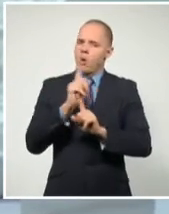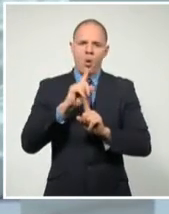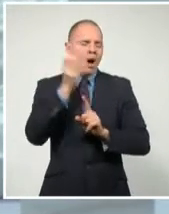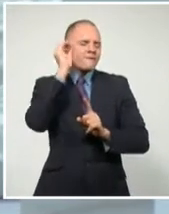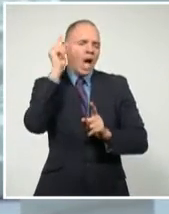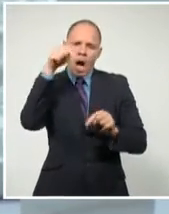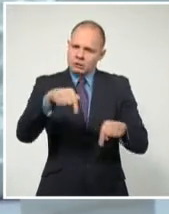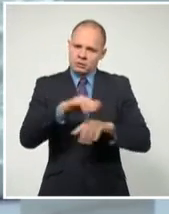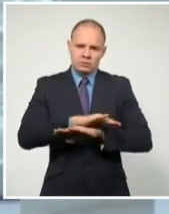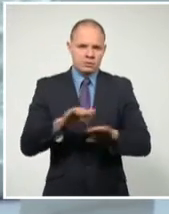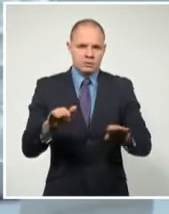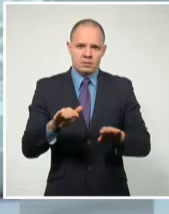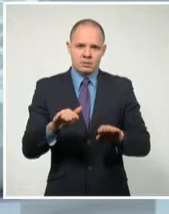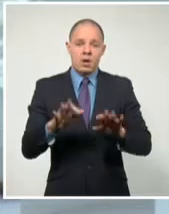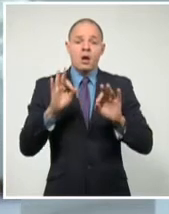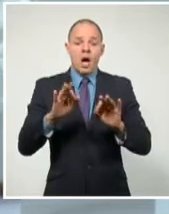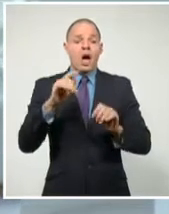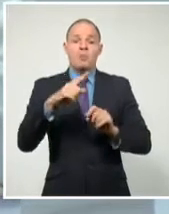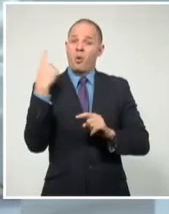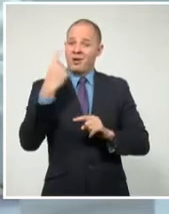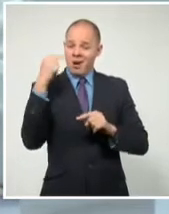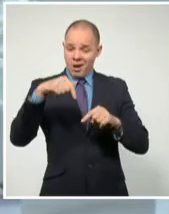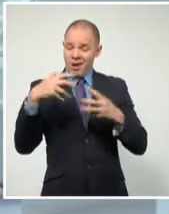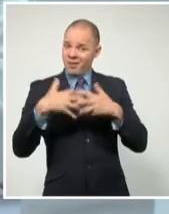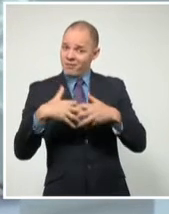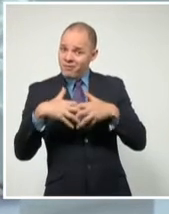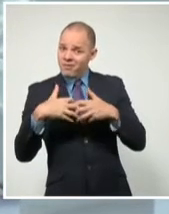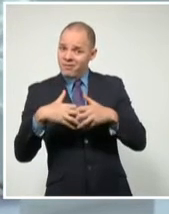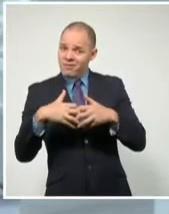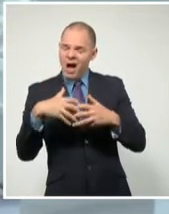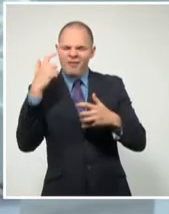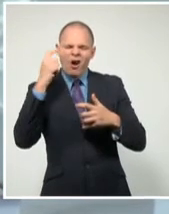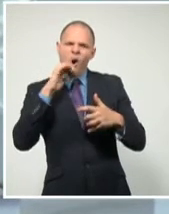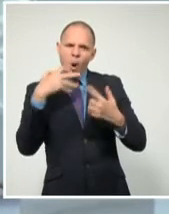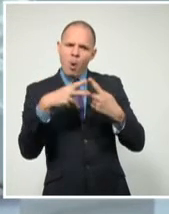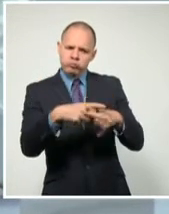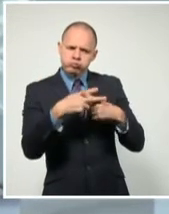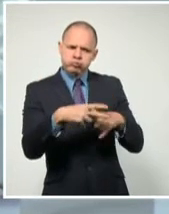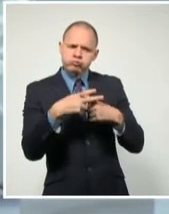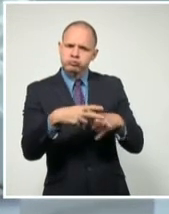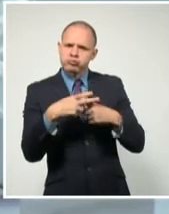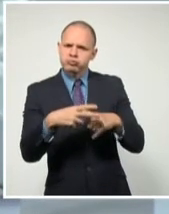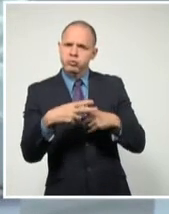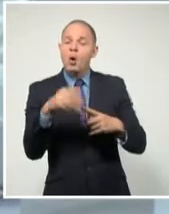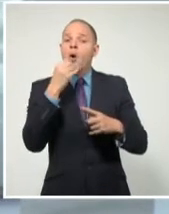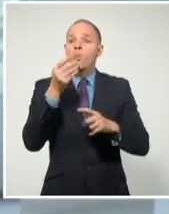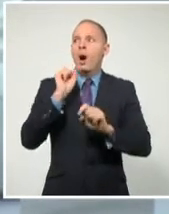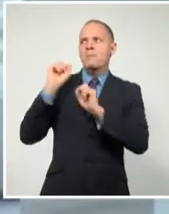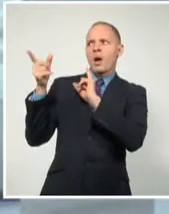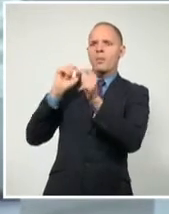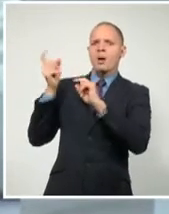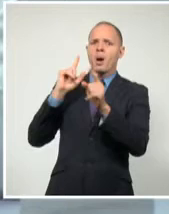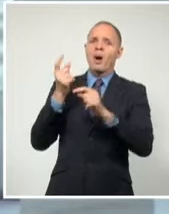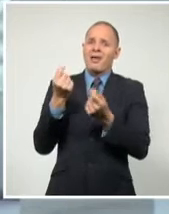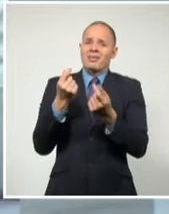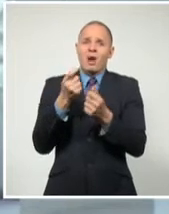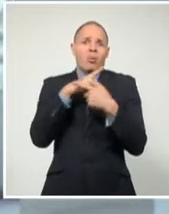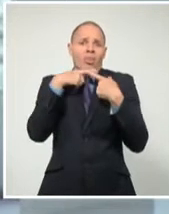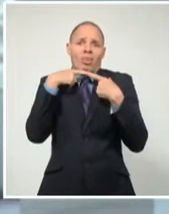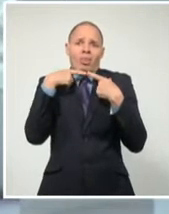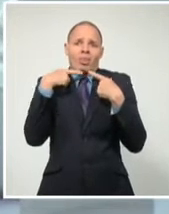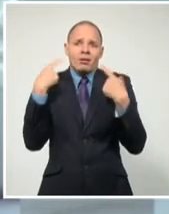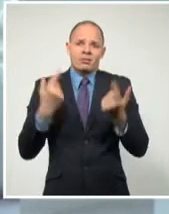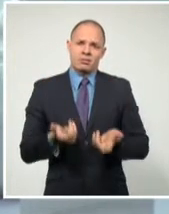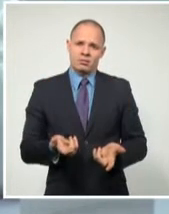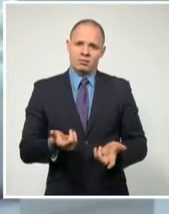nacional se tiene que poner en función de producir ese riego. Para nosotros no tener que importar tanto riego e importar materias primas para desarrollar los sistemas de